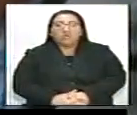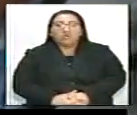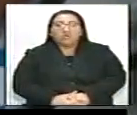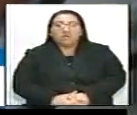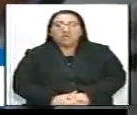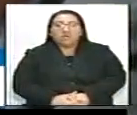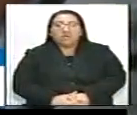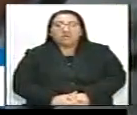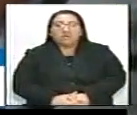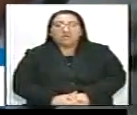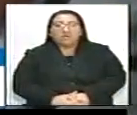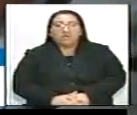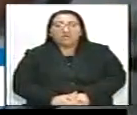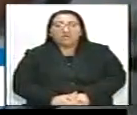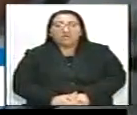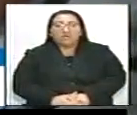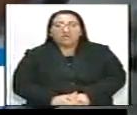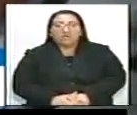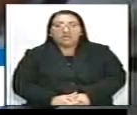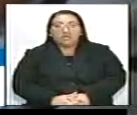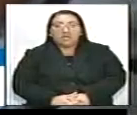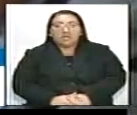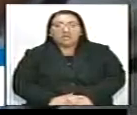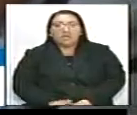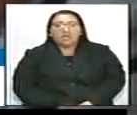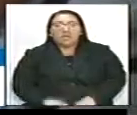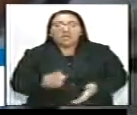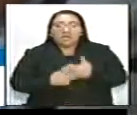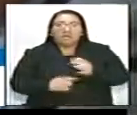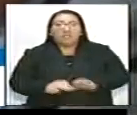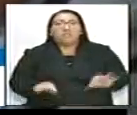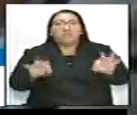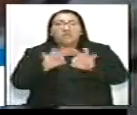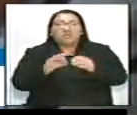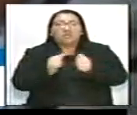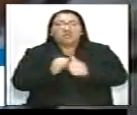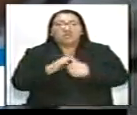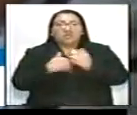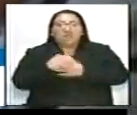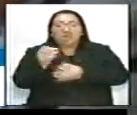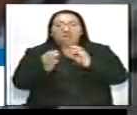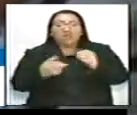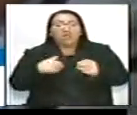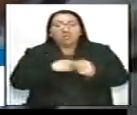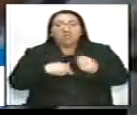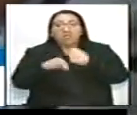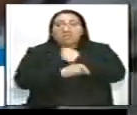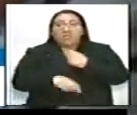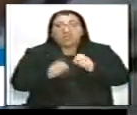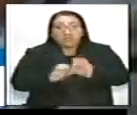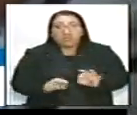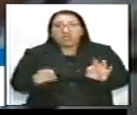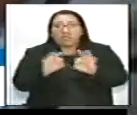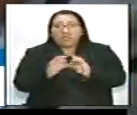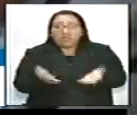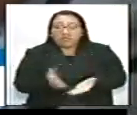productivo en un sector tan importante porque dinamiza la economía de nuestro país. Es